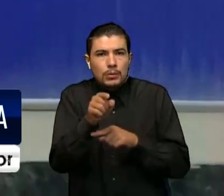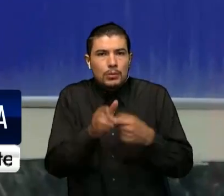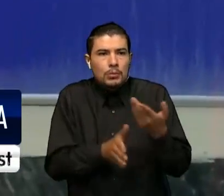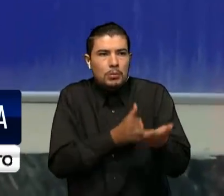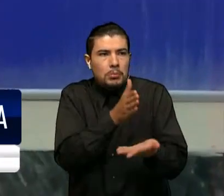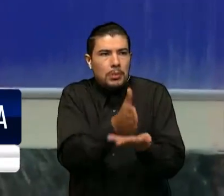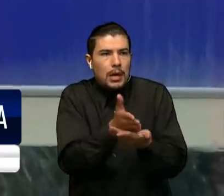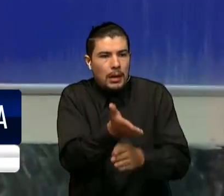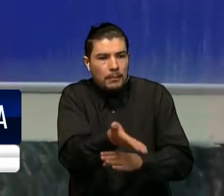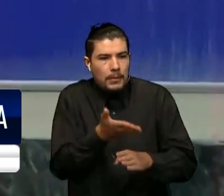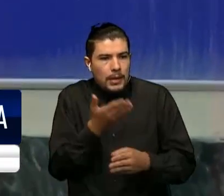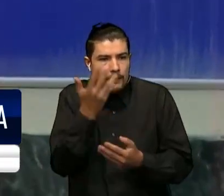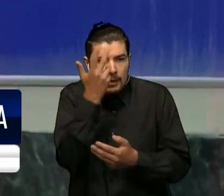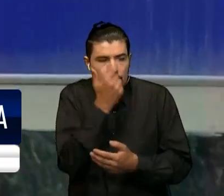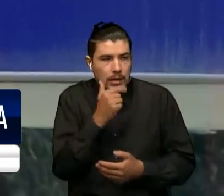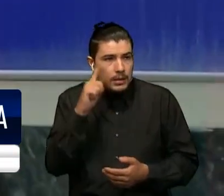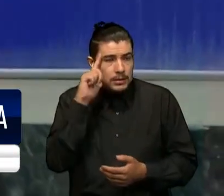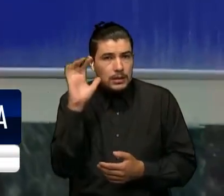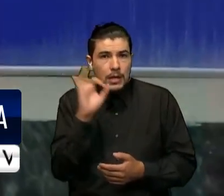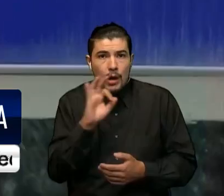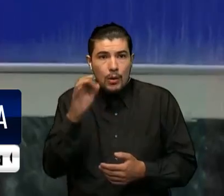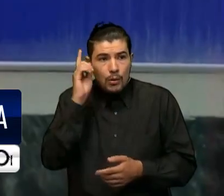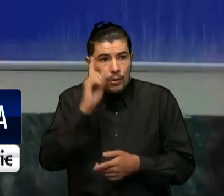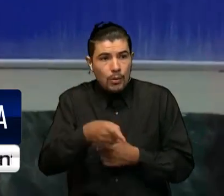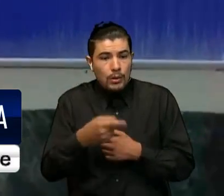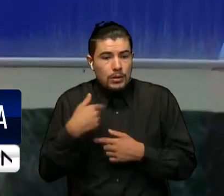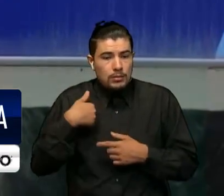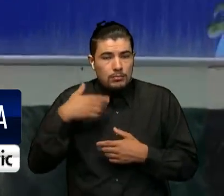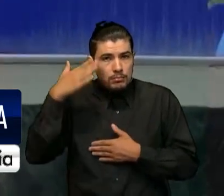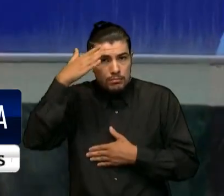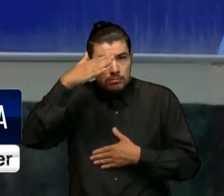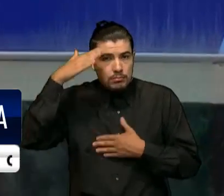su citología o su orden de mamografía